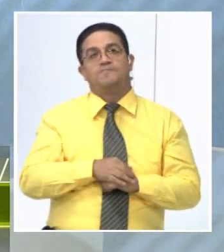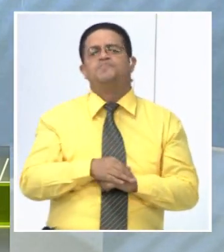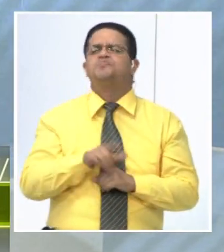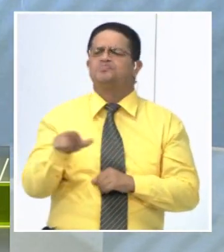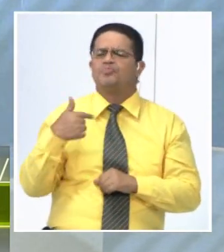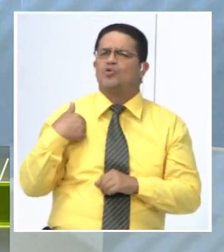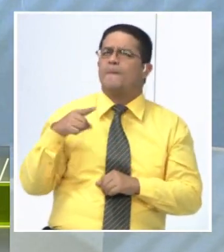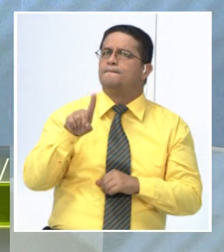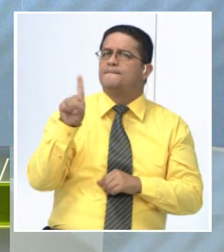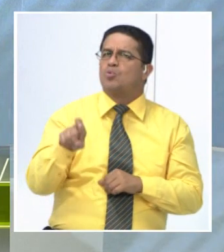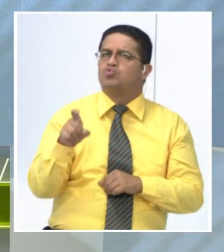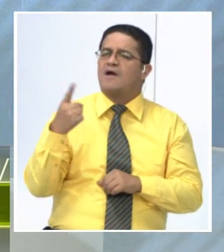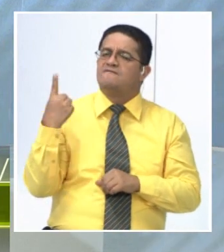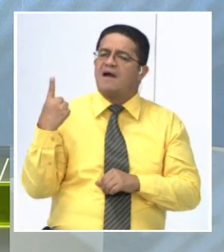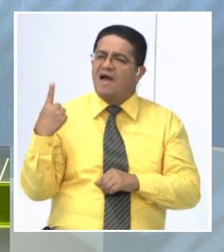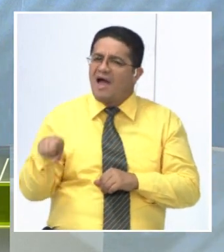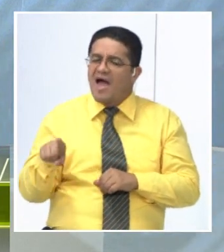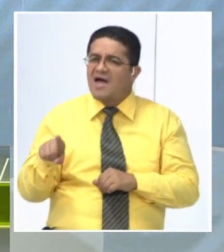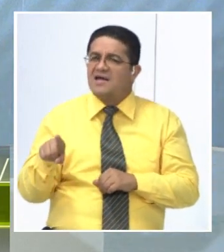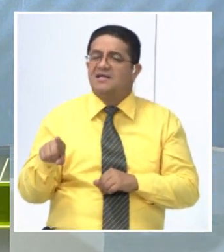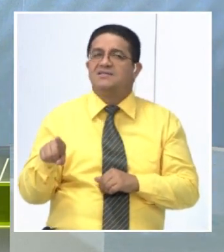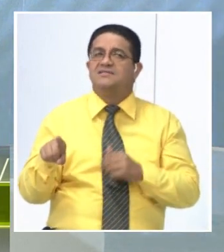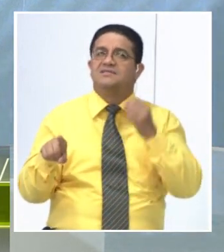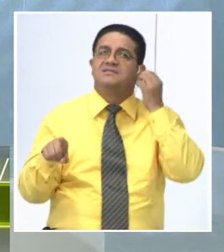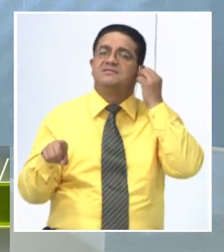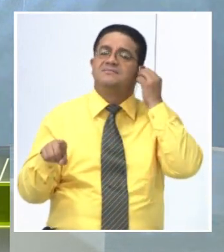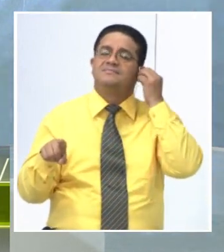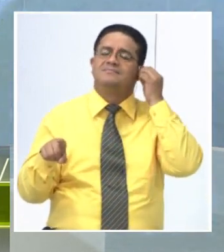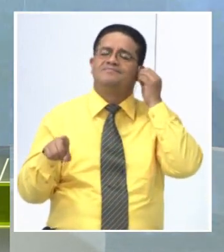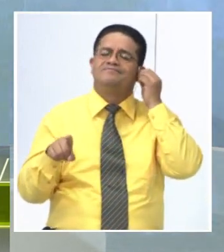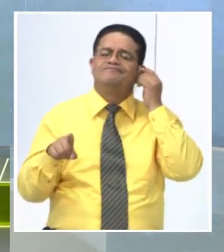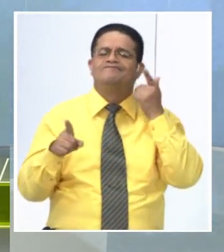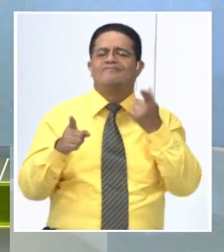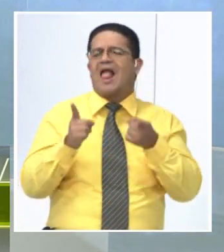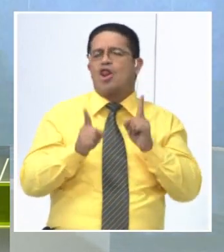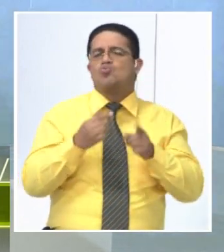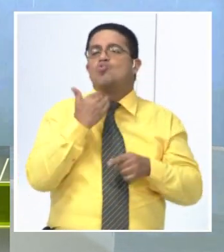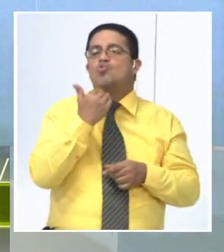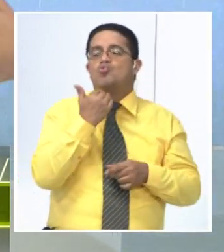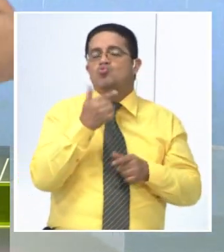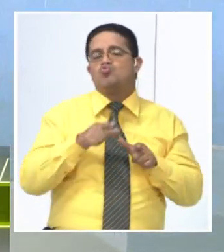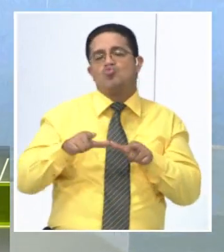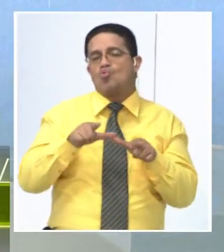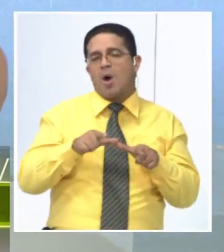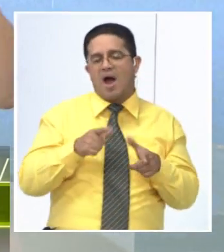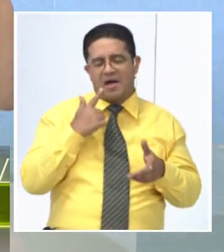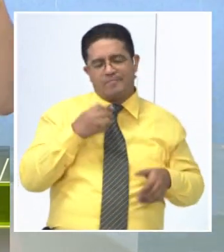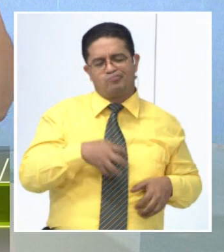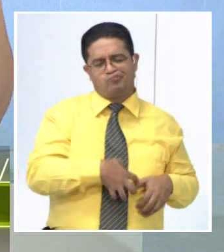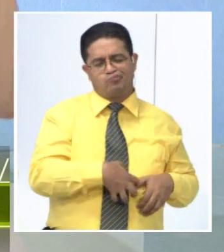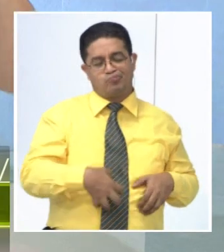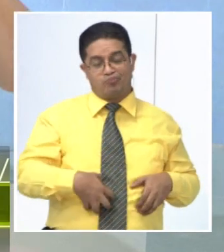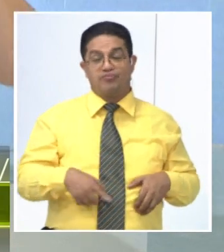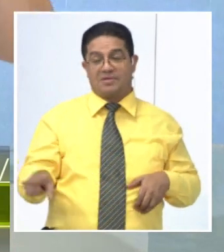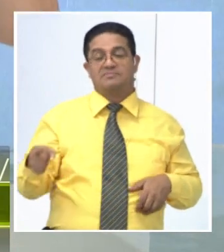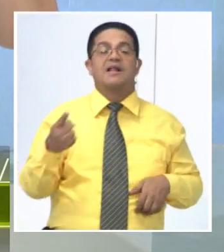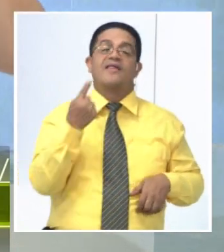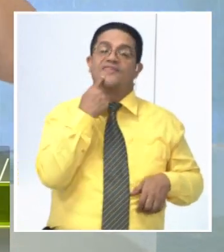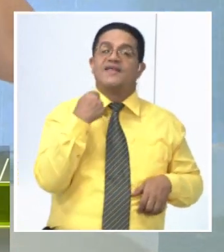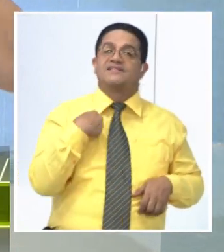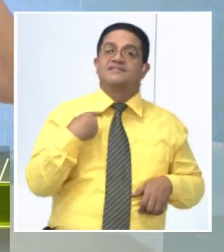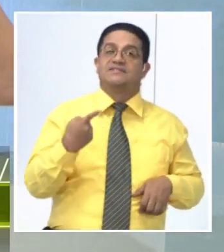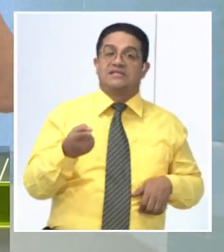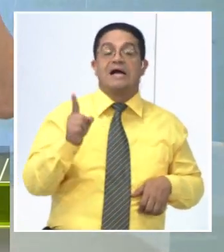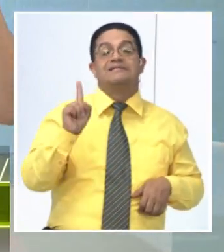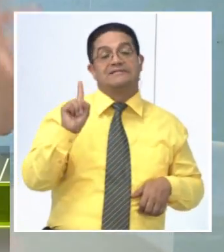existía algún trayecto específico que fuera como que más predilecto de las células cancerígenas para desarrollarse, e incluso me decía que a través de los trayectos también